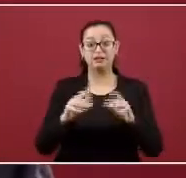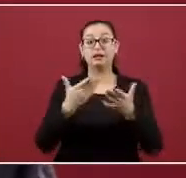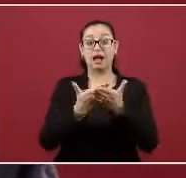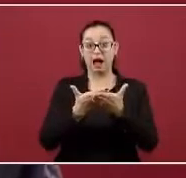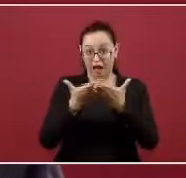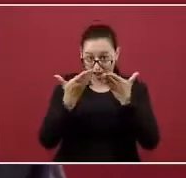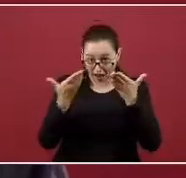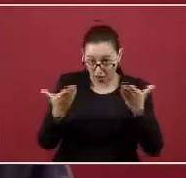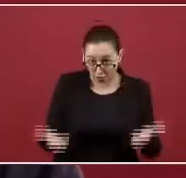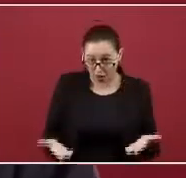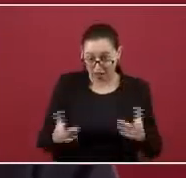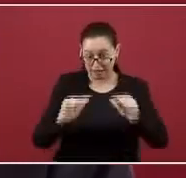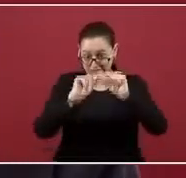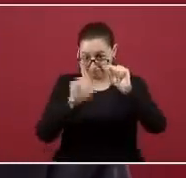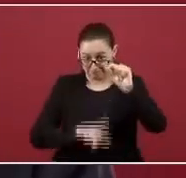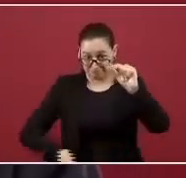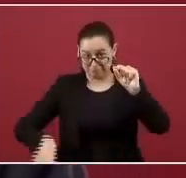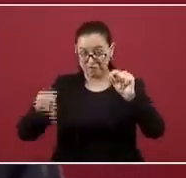y lo puedo probar